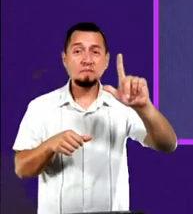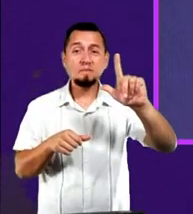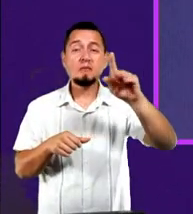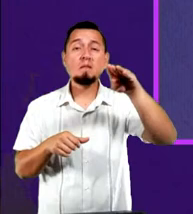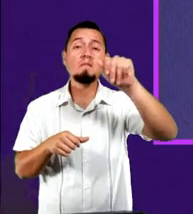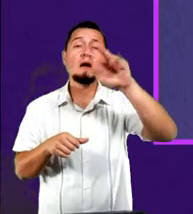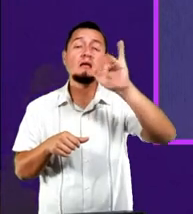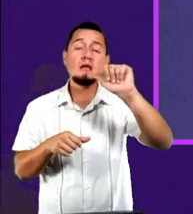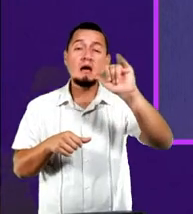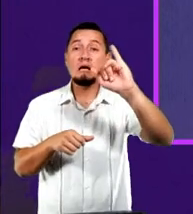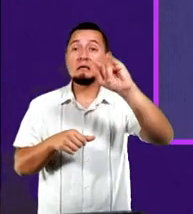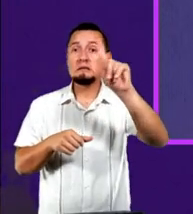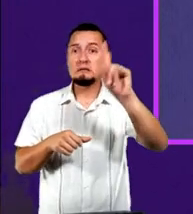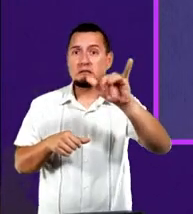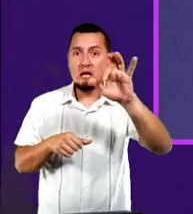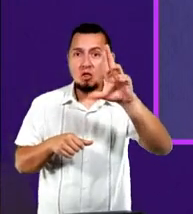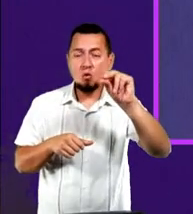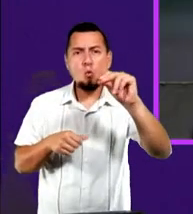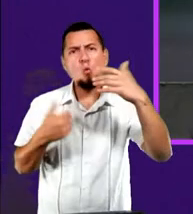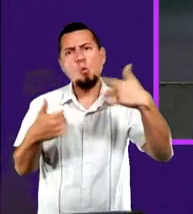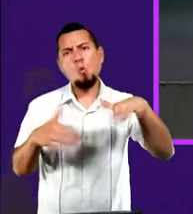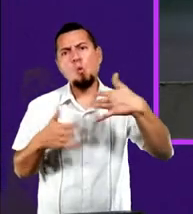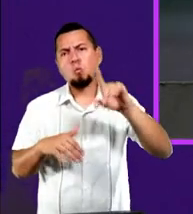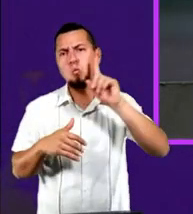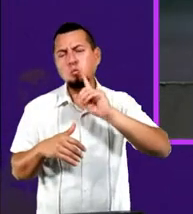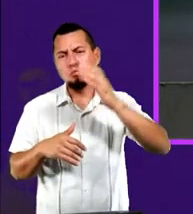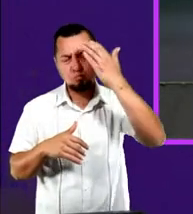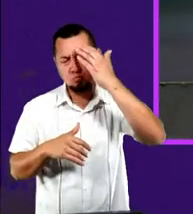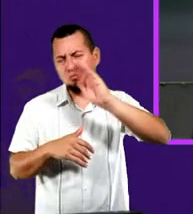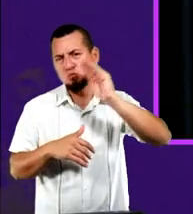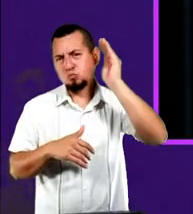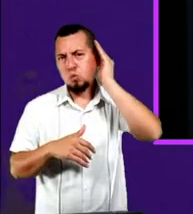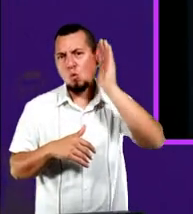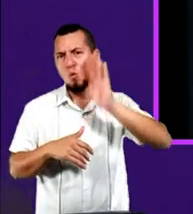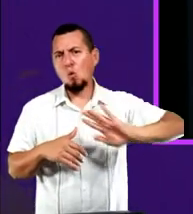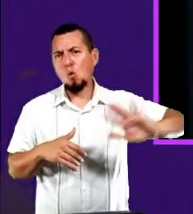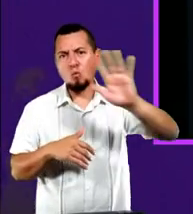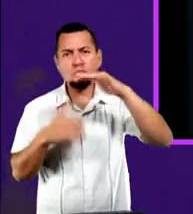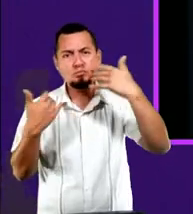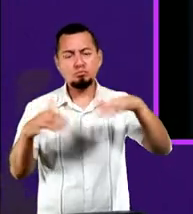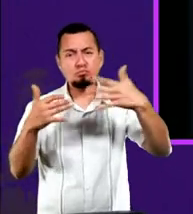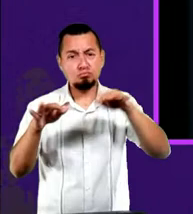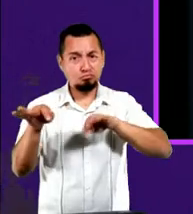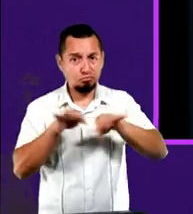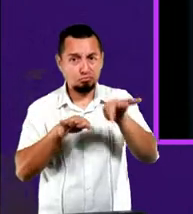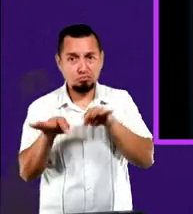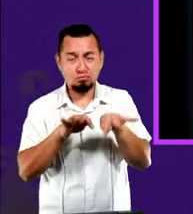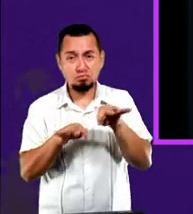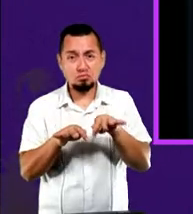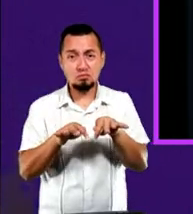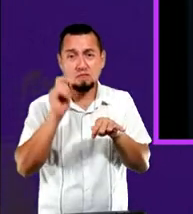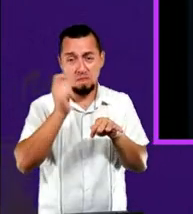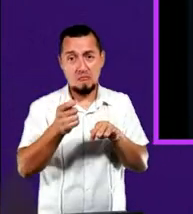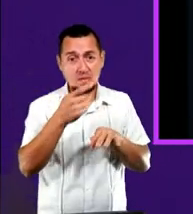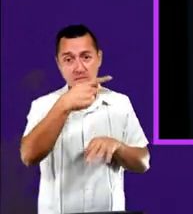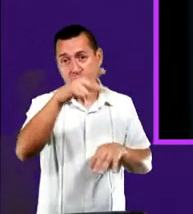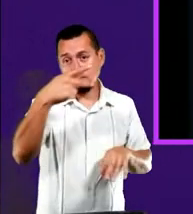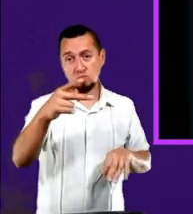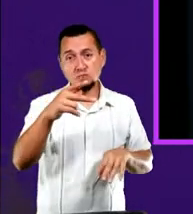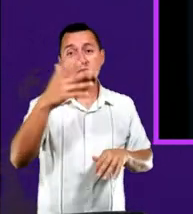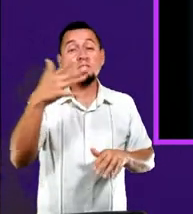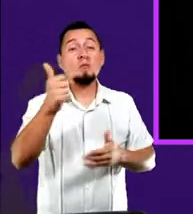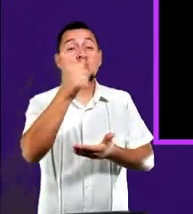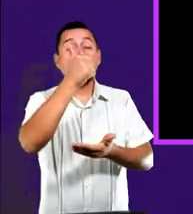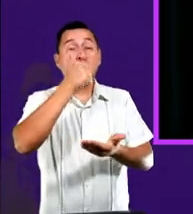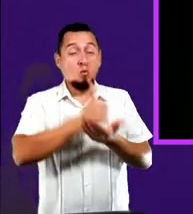destacadísima, aunque ella su trabajo artístico mayor lo hizo ya en la Ciudad de México, y